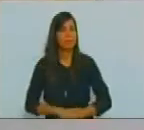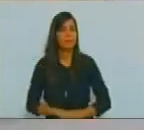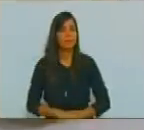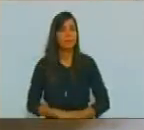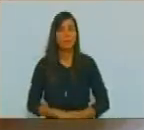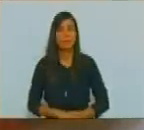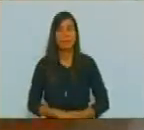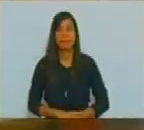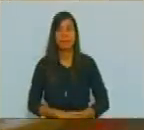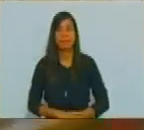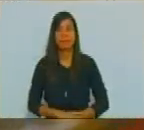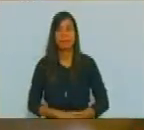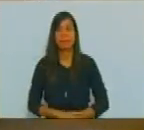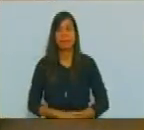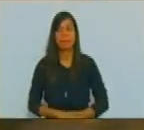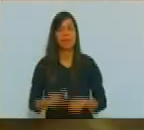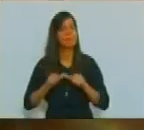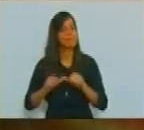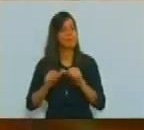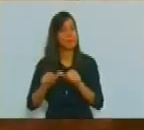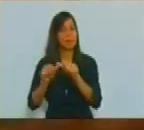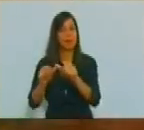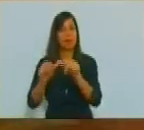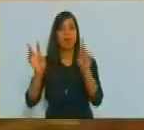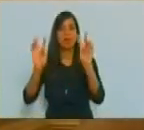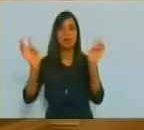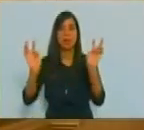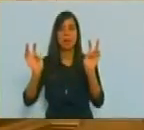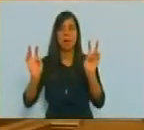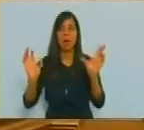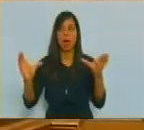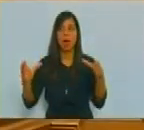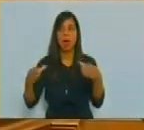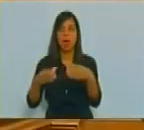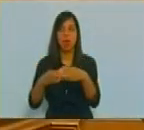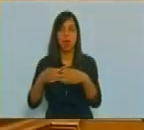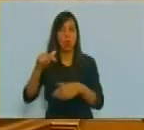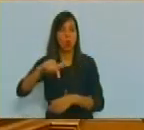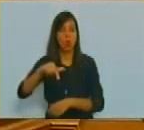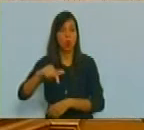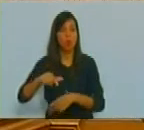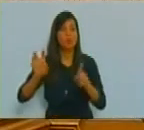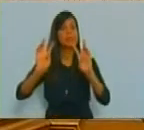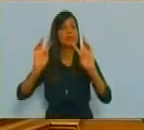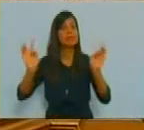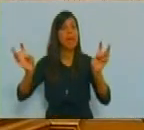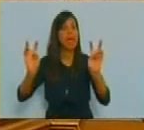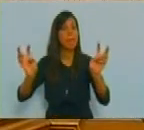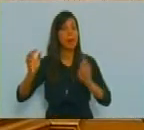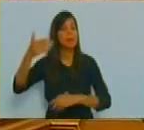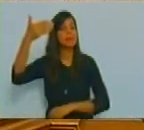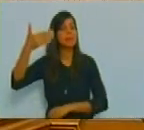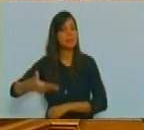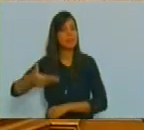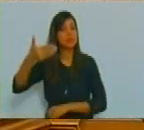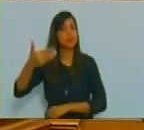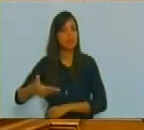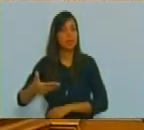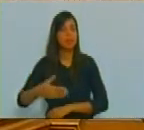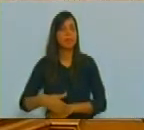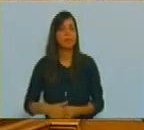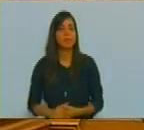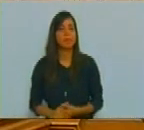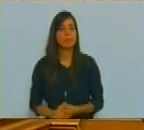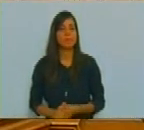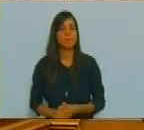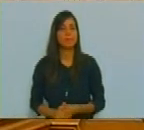cuidamos curso a la sesión que hoy tiene un tema trascendental para nuestra patria